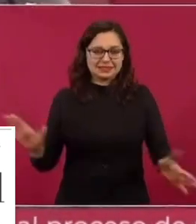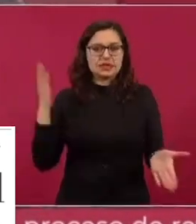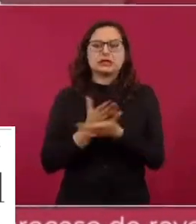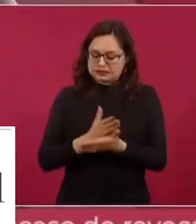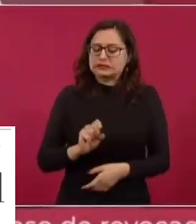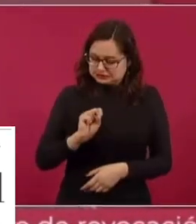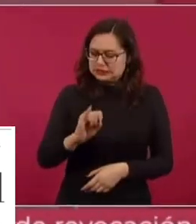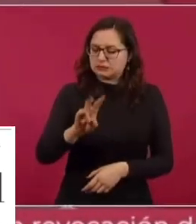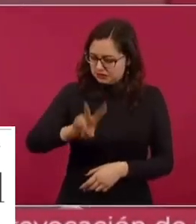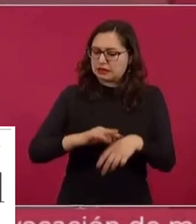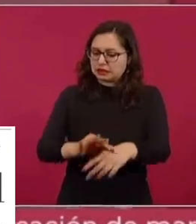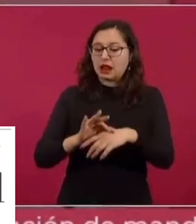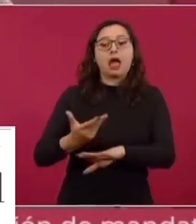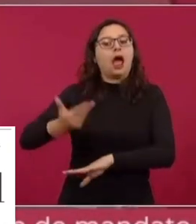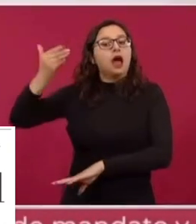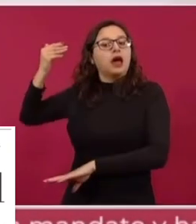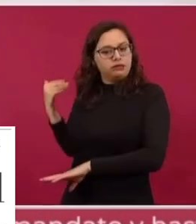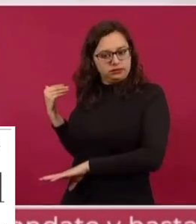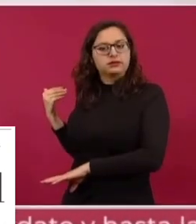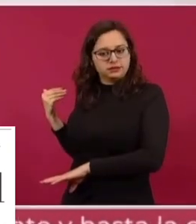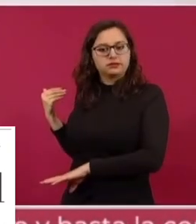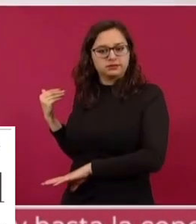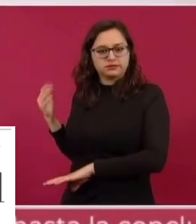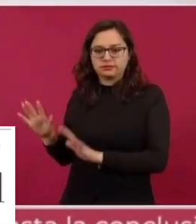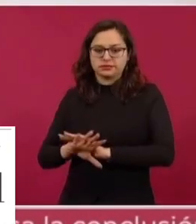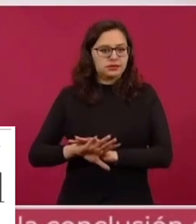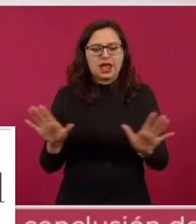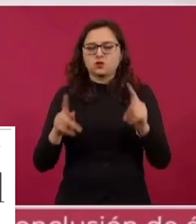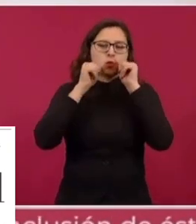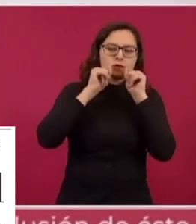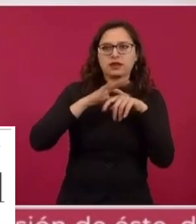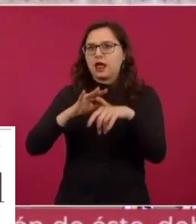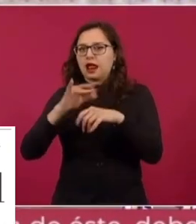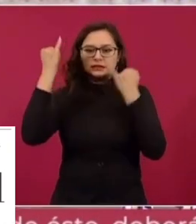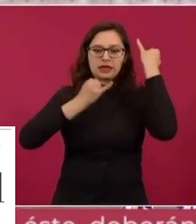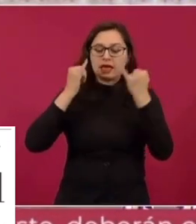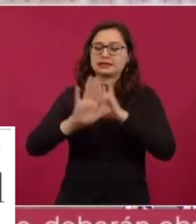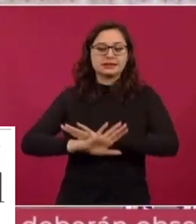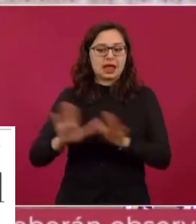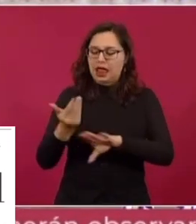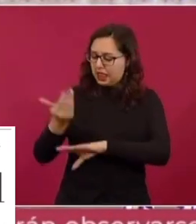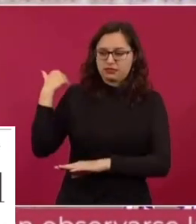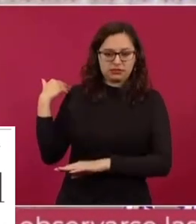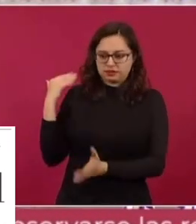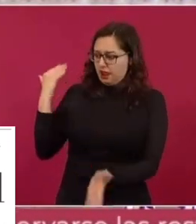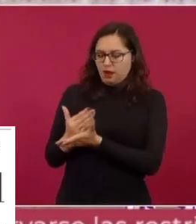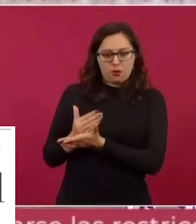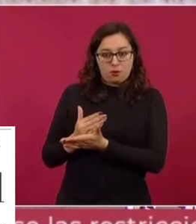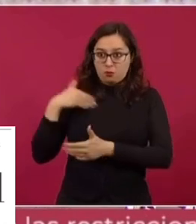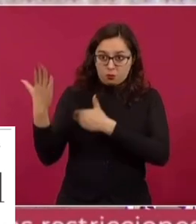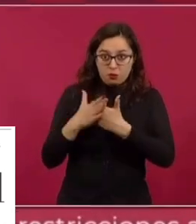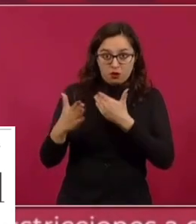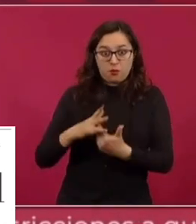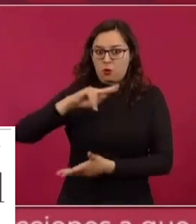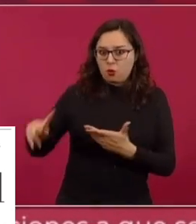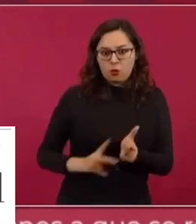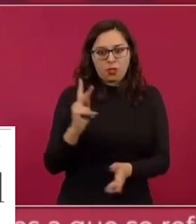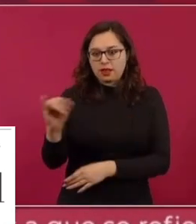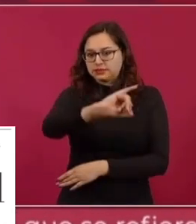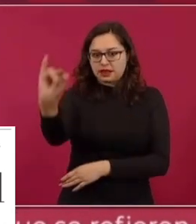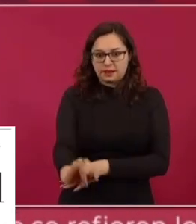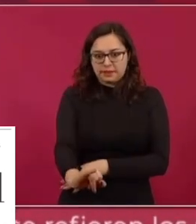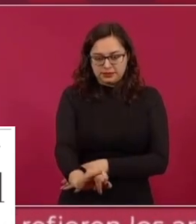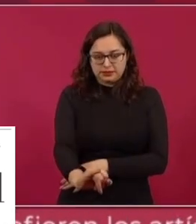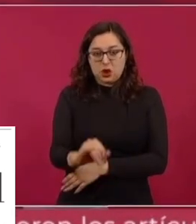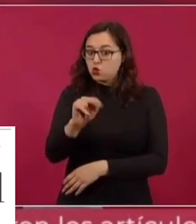algo que sucedió y que en la parte de la no ficción eso ya no vuelva nunca jamás a repetirse